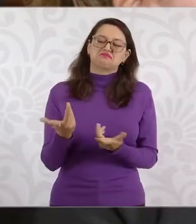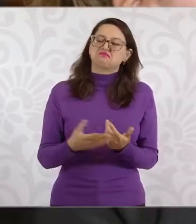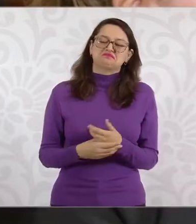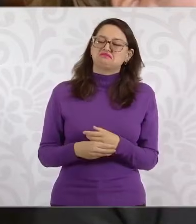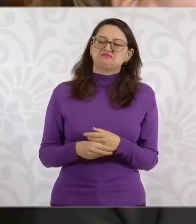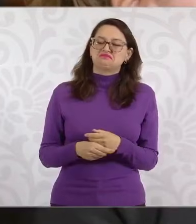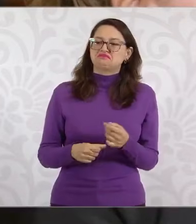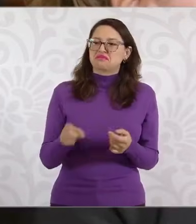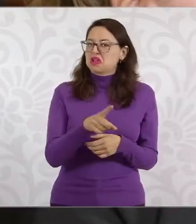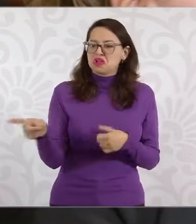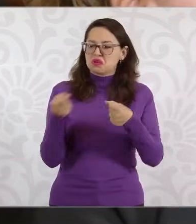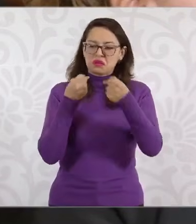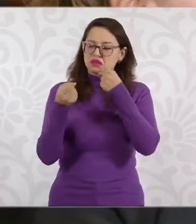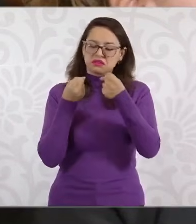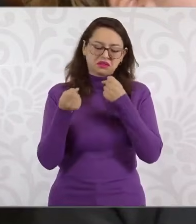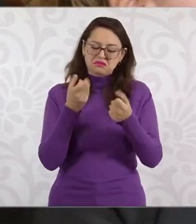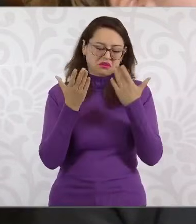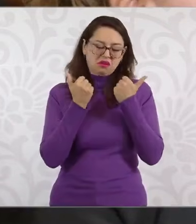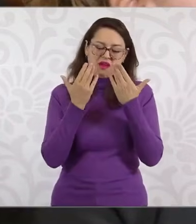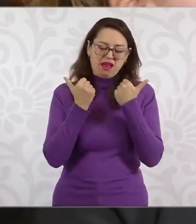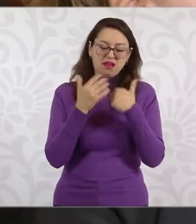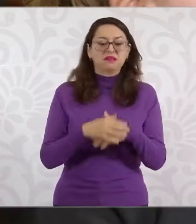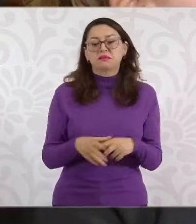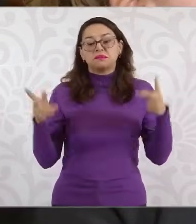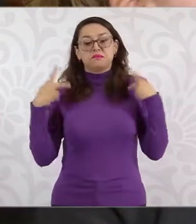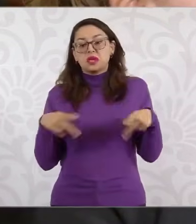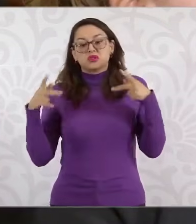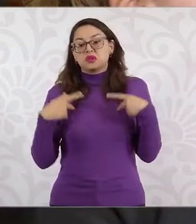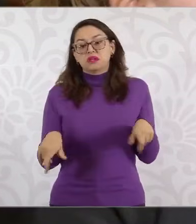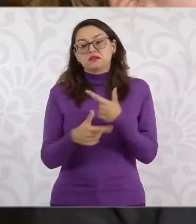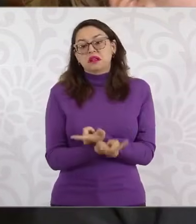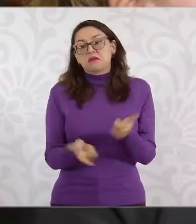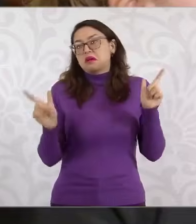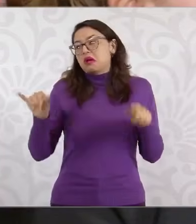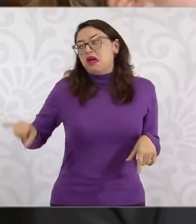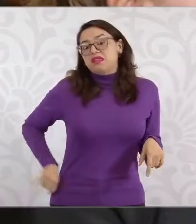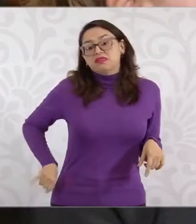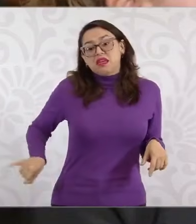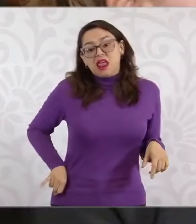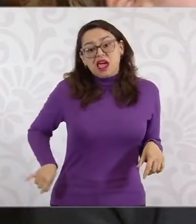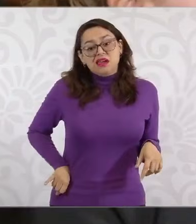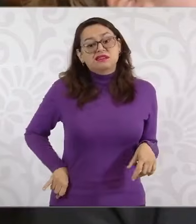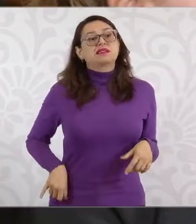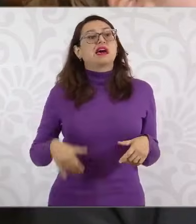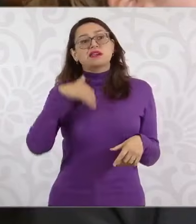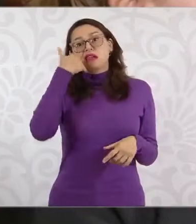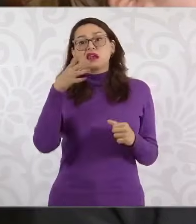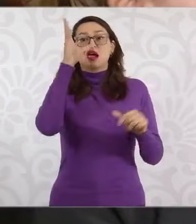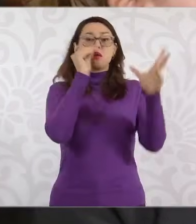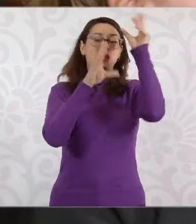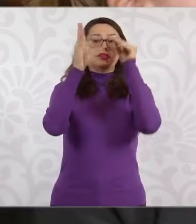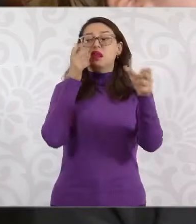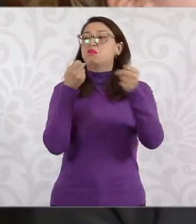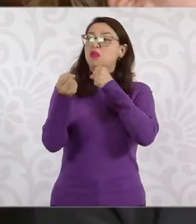todos son periodistas, es lo que quiero decir, sino son ciudadanos que les interesa hacer periodismo, les interesa